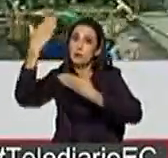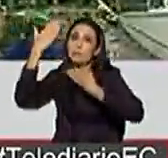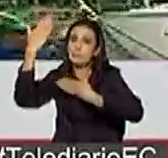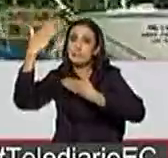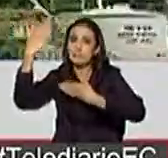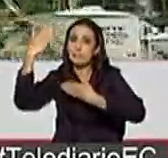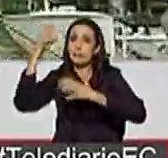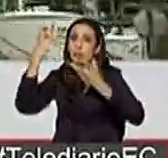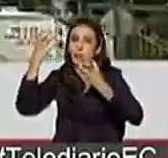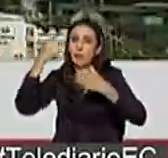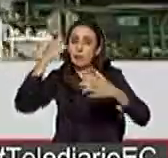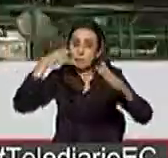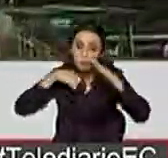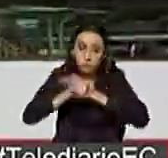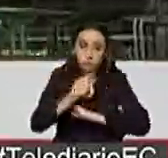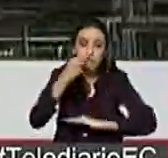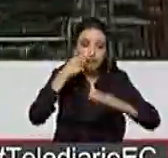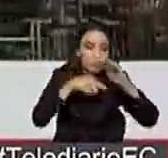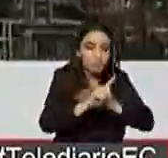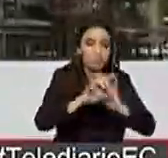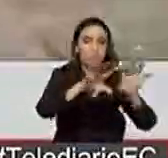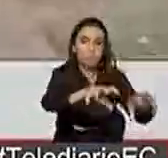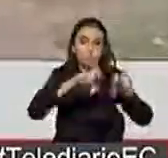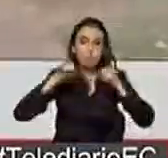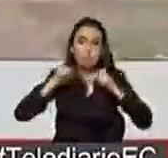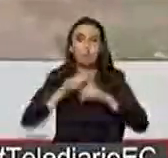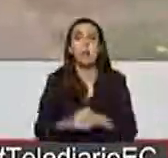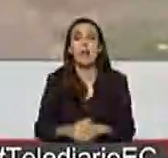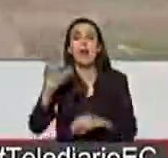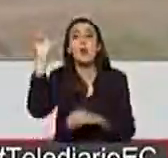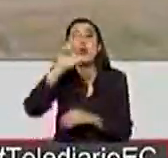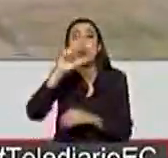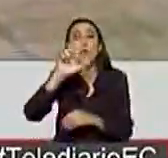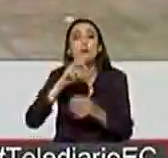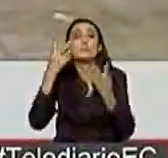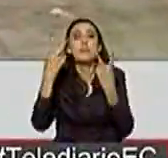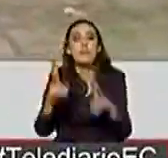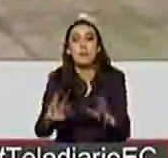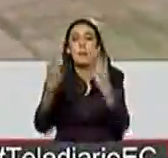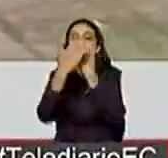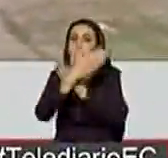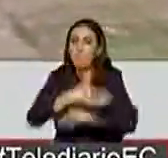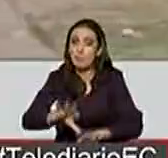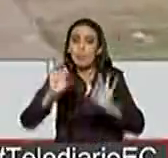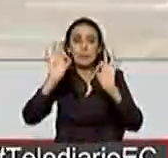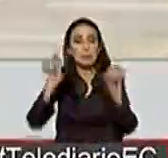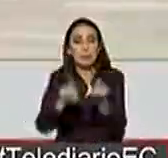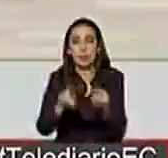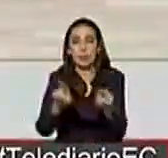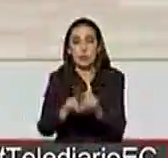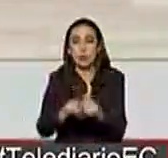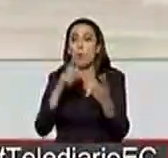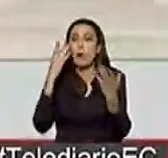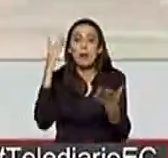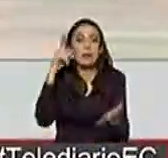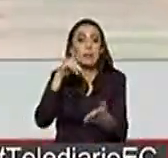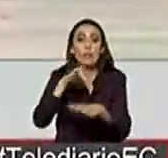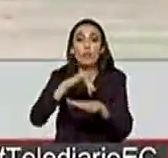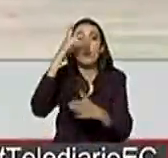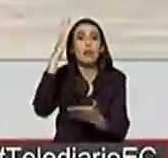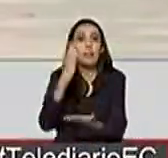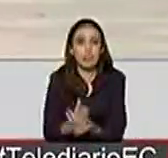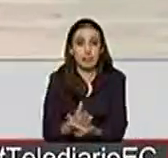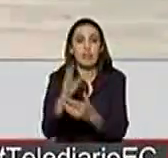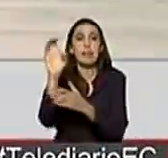intentaron tomarse su instalación este lunes también se anunció la culminación del toque de queda medida adoptada por el gobierno